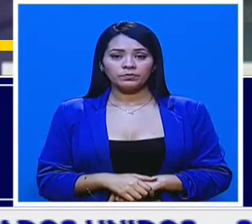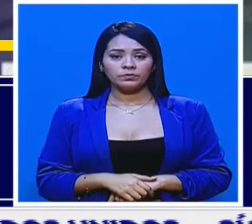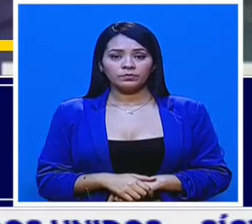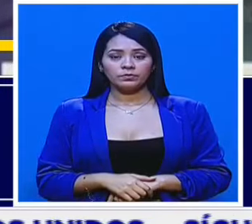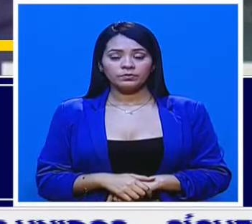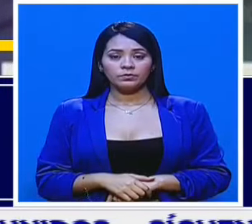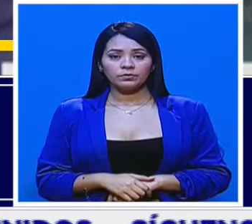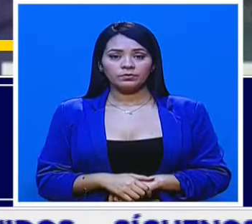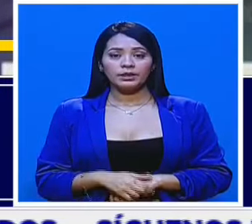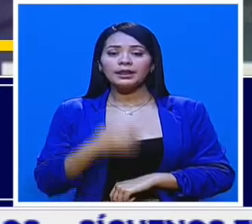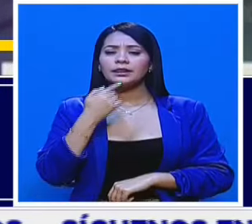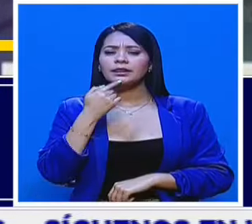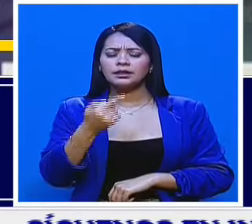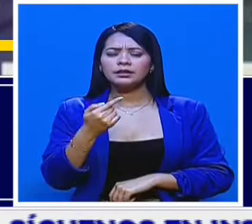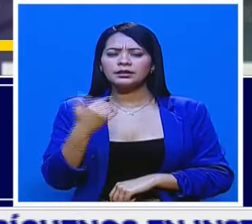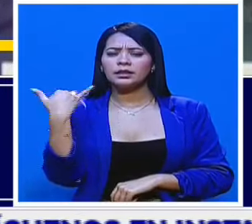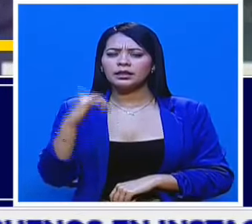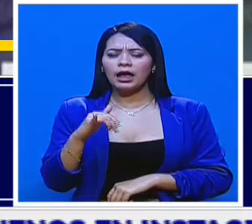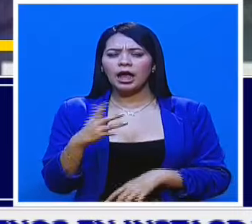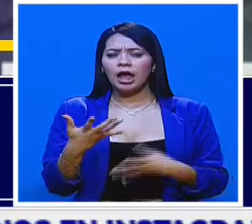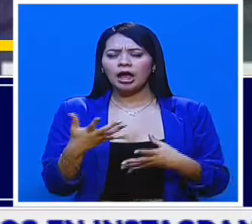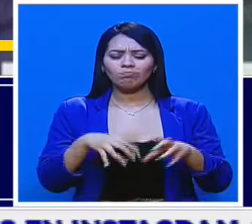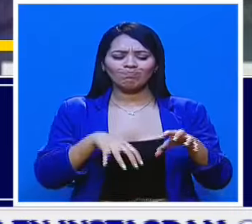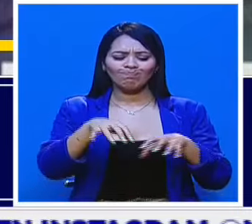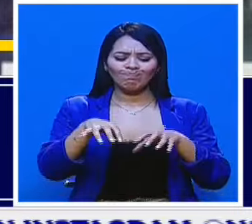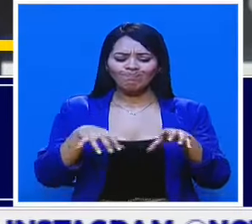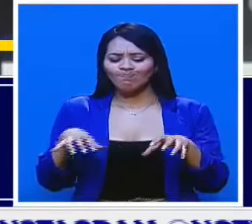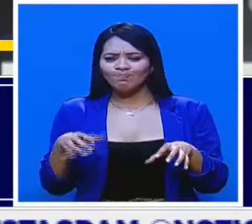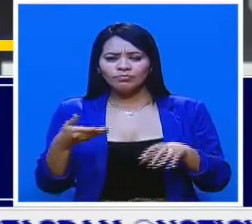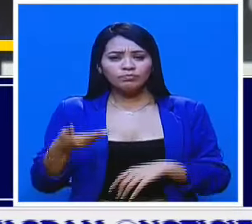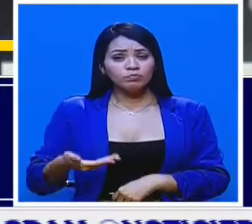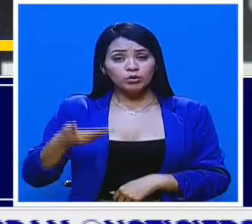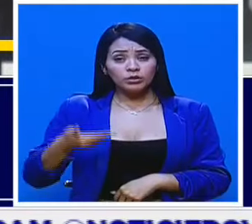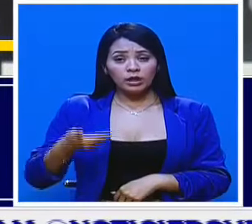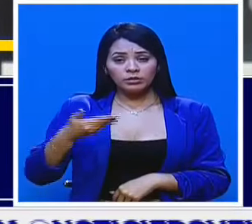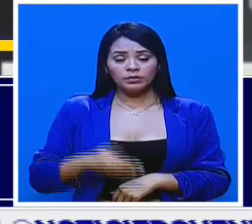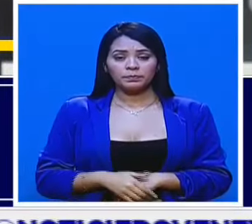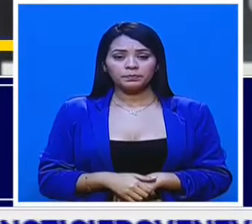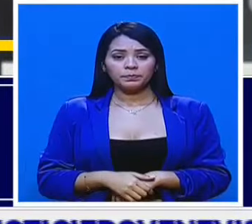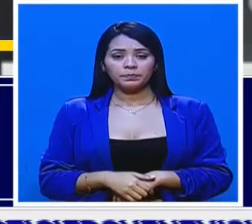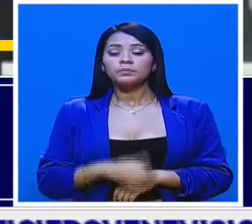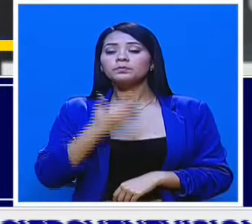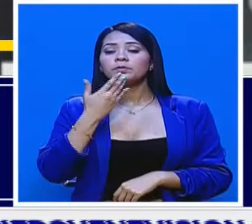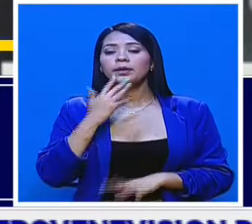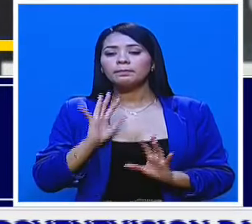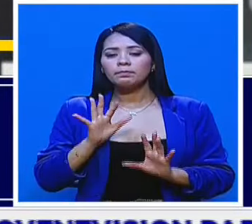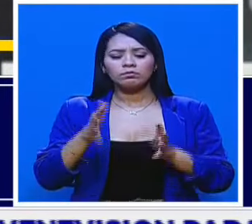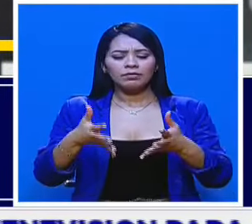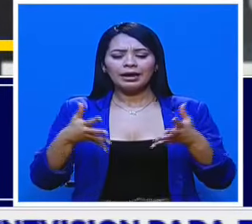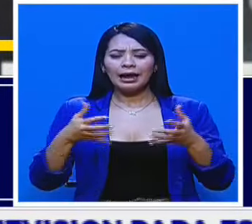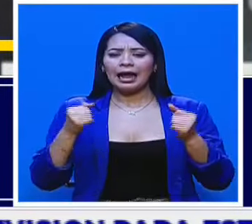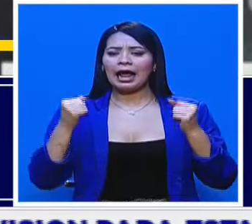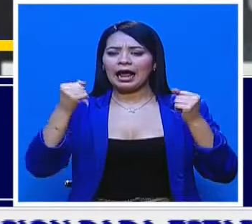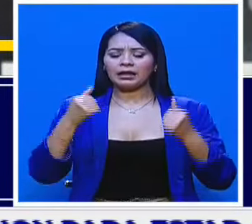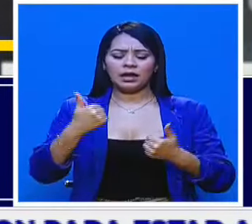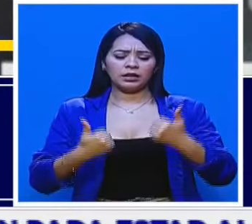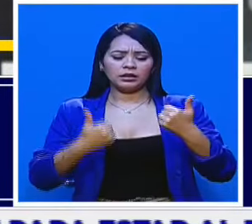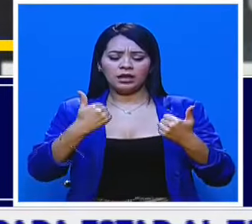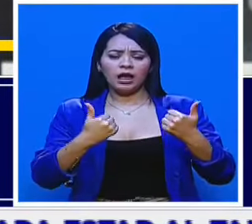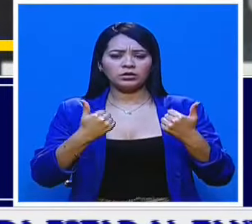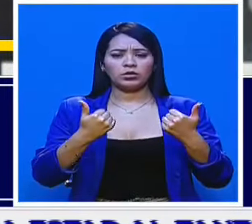dicen que hay un conjunto de estados vitales. En todo caso, el que llegue a la Casa